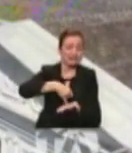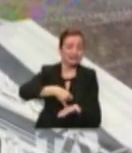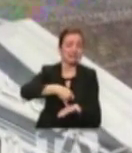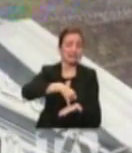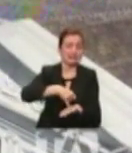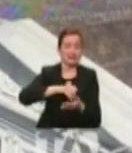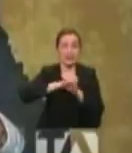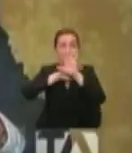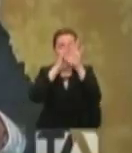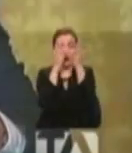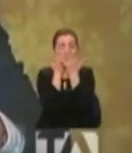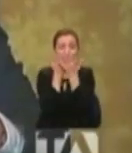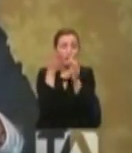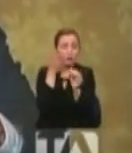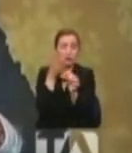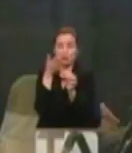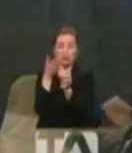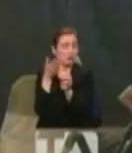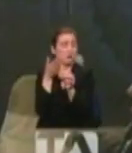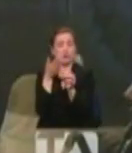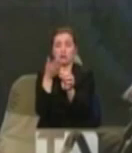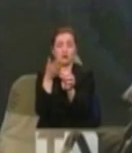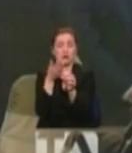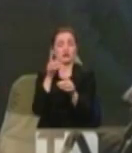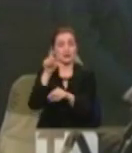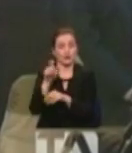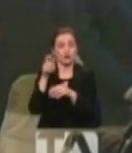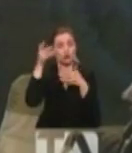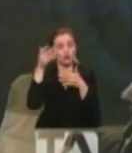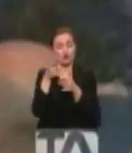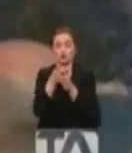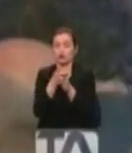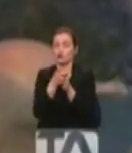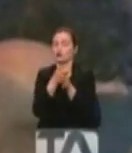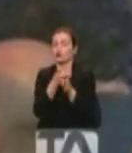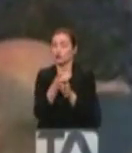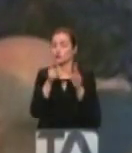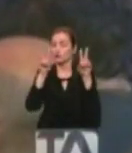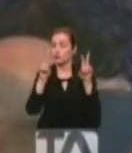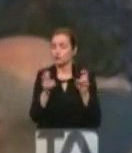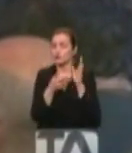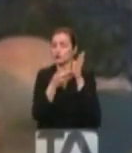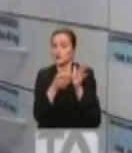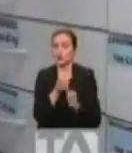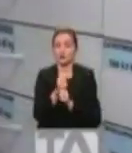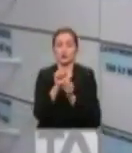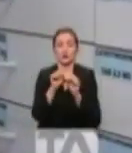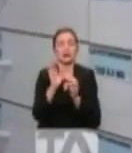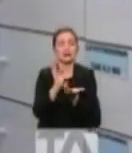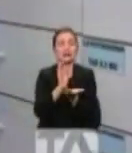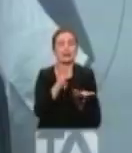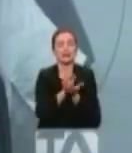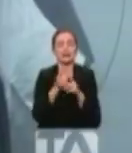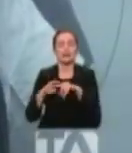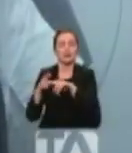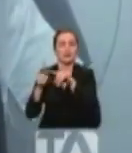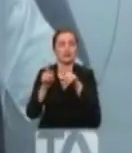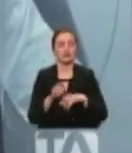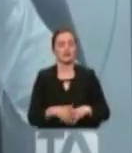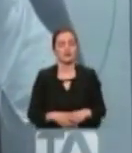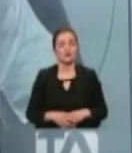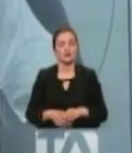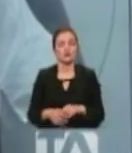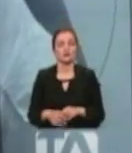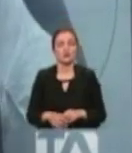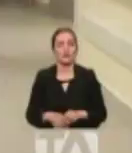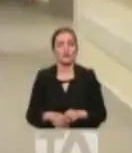no tiene claridad en sus objetivos, por lo que debe definir políticas urgentes a temas como la seguridad social, entre otros.